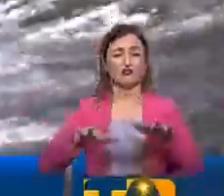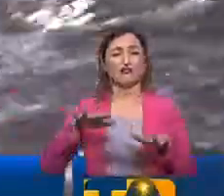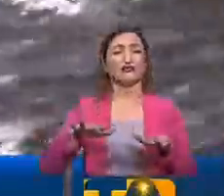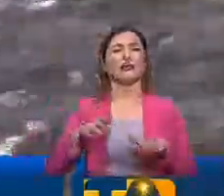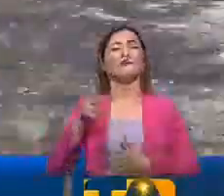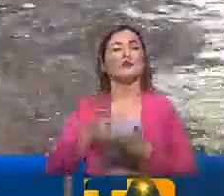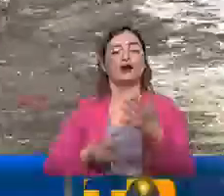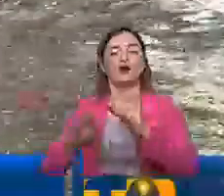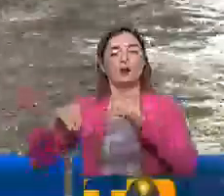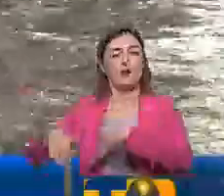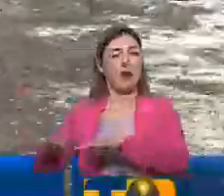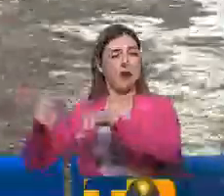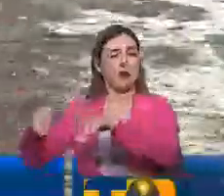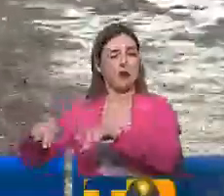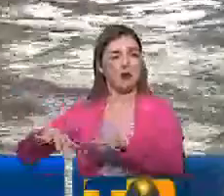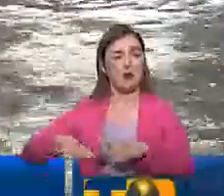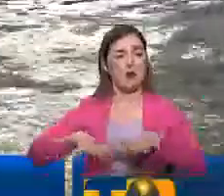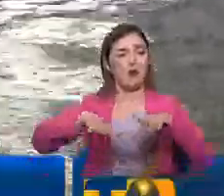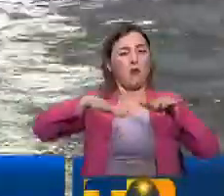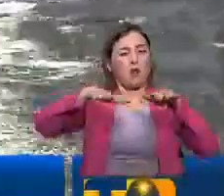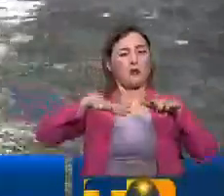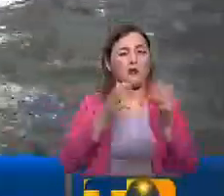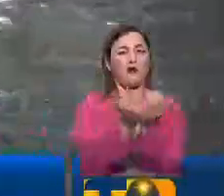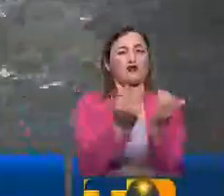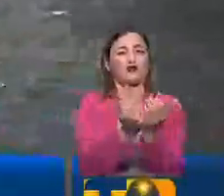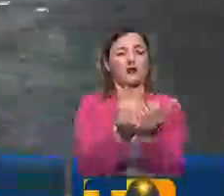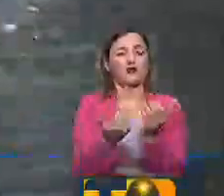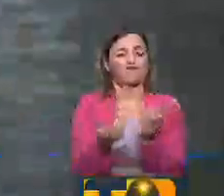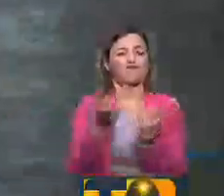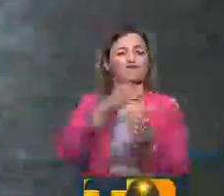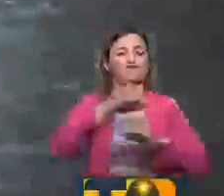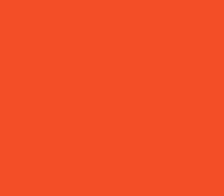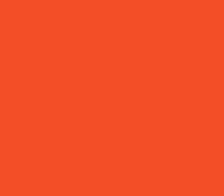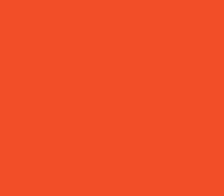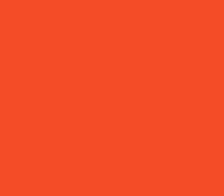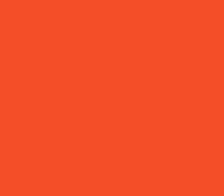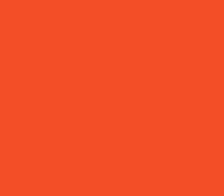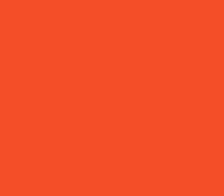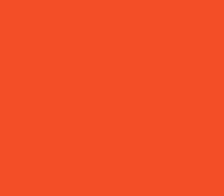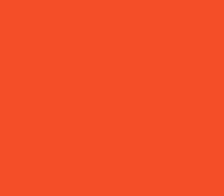tirada por la gente que tapa las alcantarillas. Paul Tutiven, 24 horas.